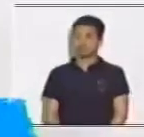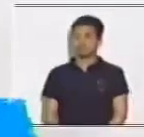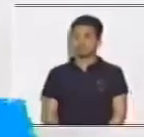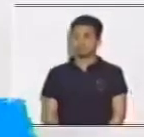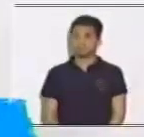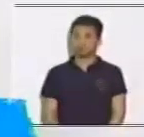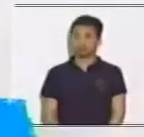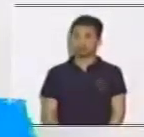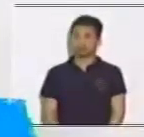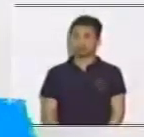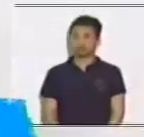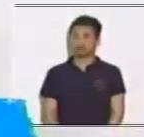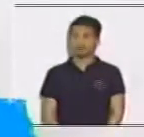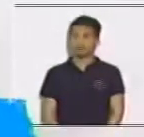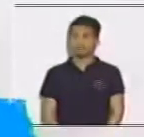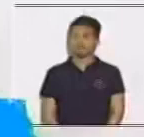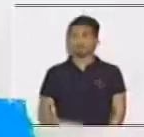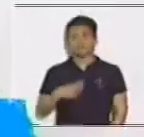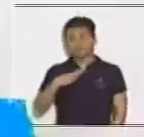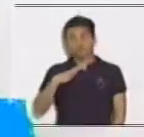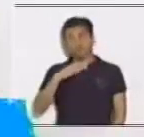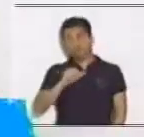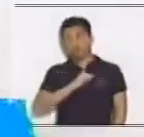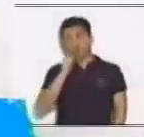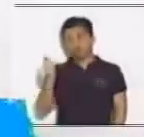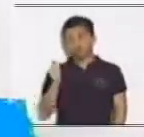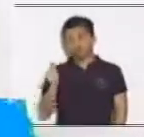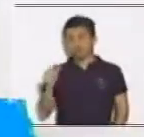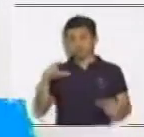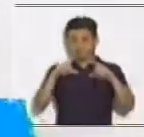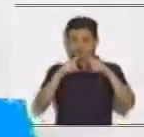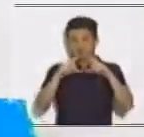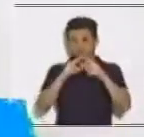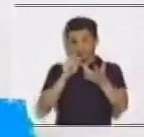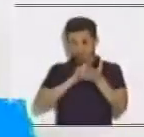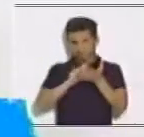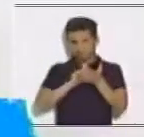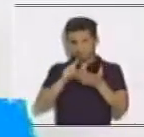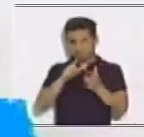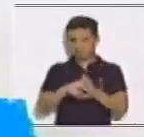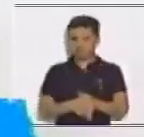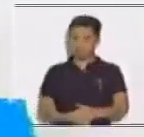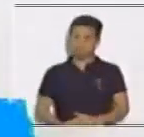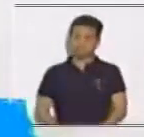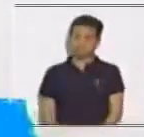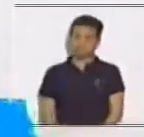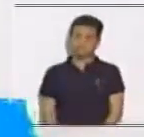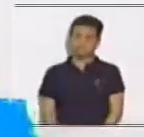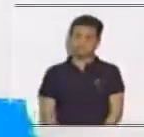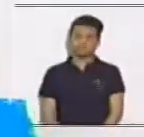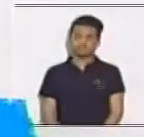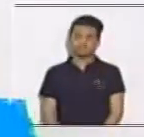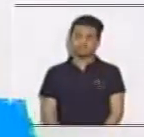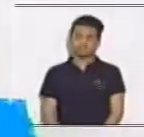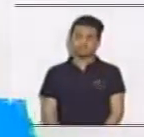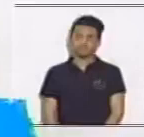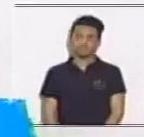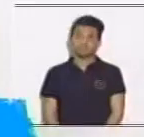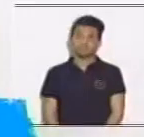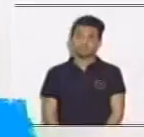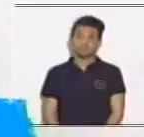Hay otro tipo de triángulo. Lo vamos a apuntar. Número 2. El